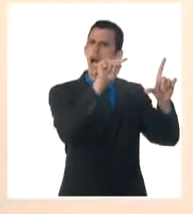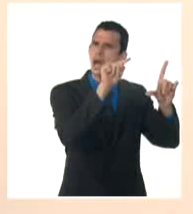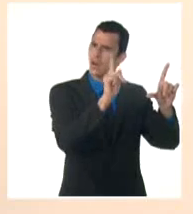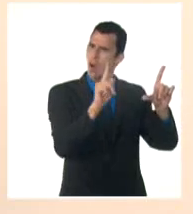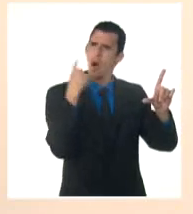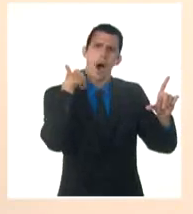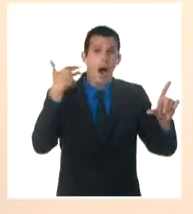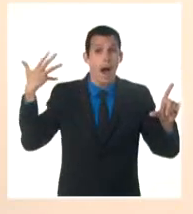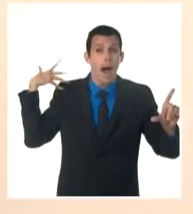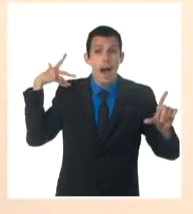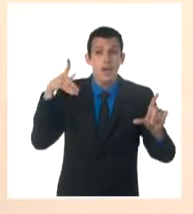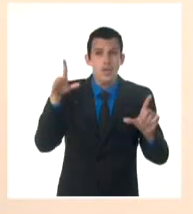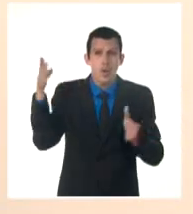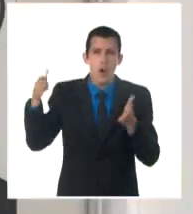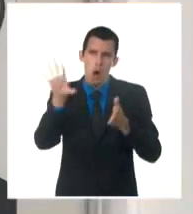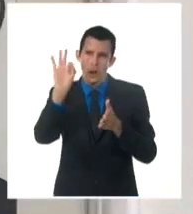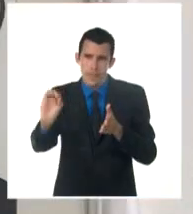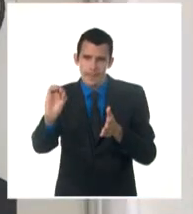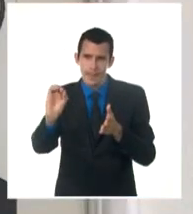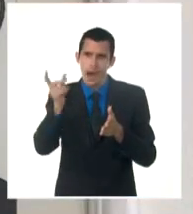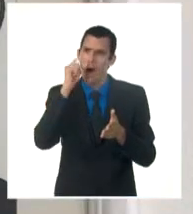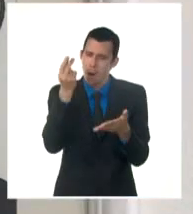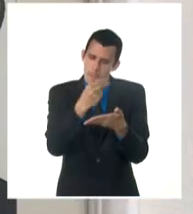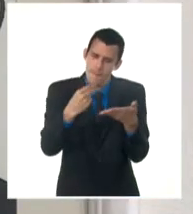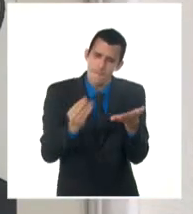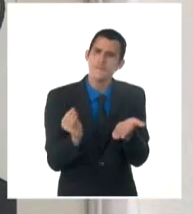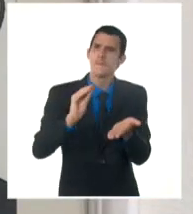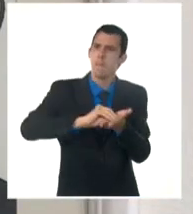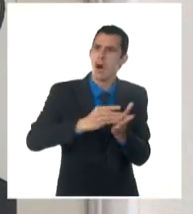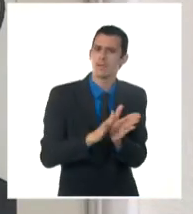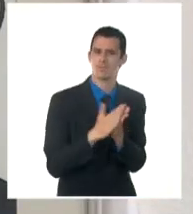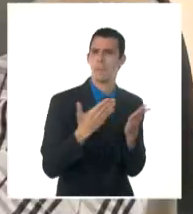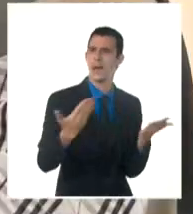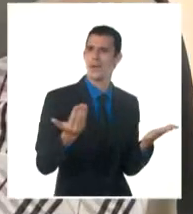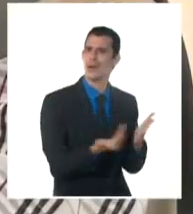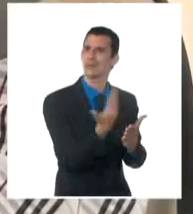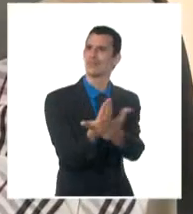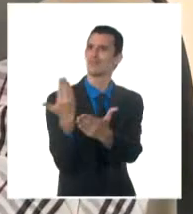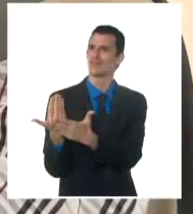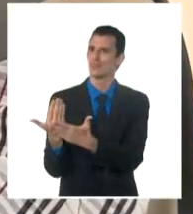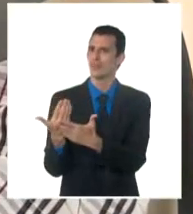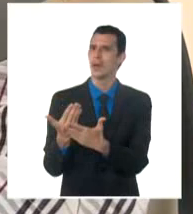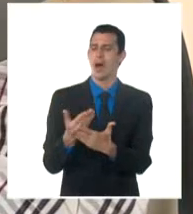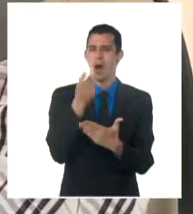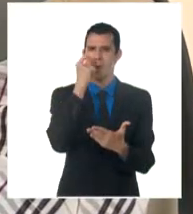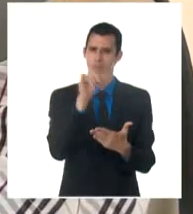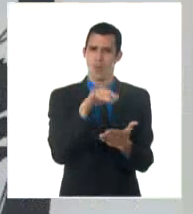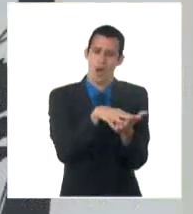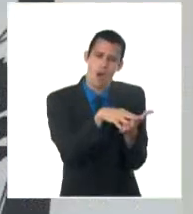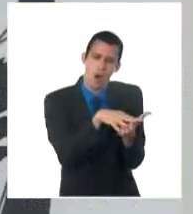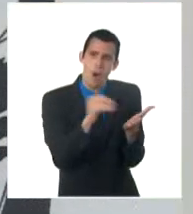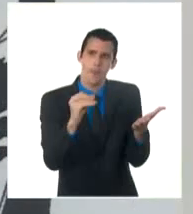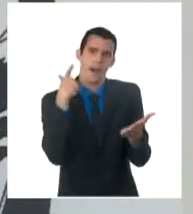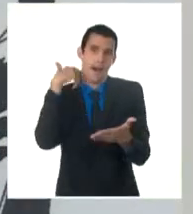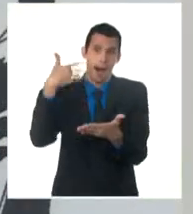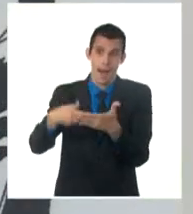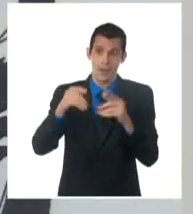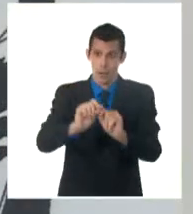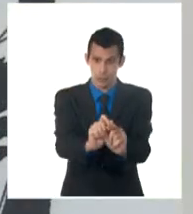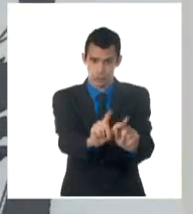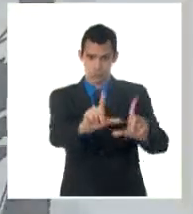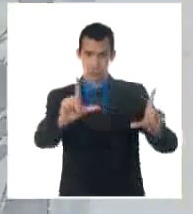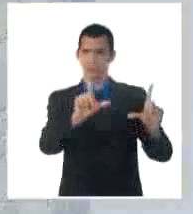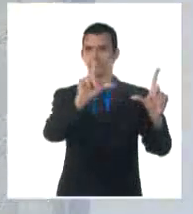las piezas destacan la línea suelta, el dibujo desenfadado, la presencia del texto, el lenguaje espontáneo, directo,